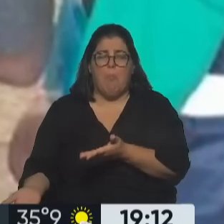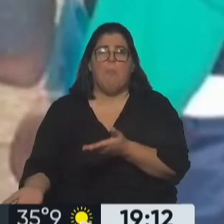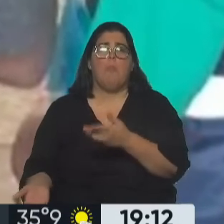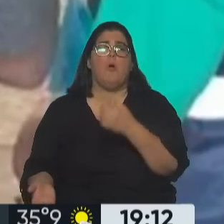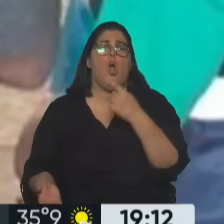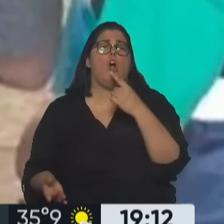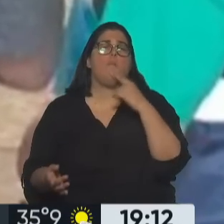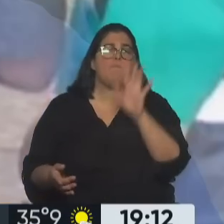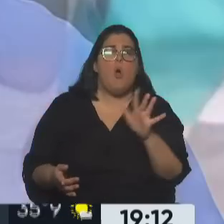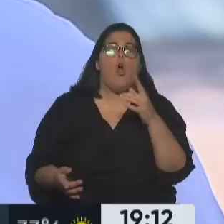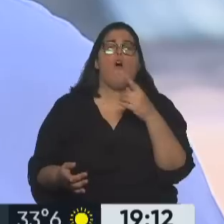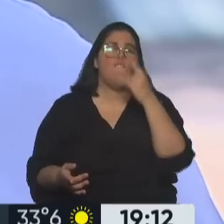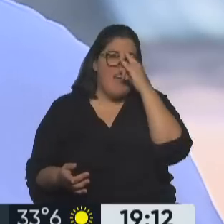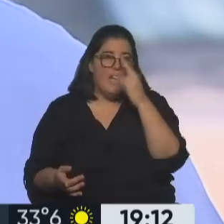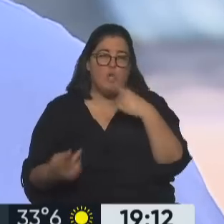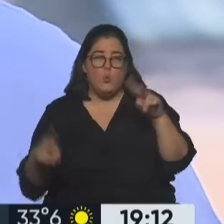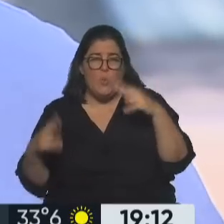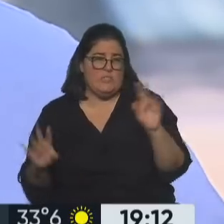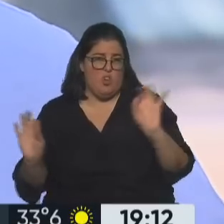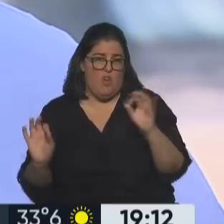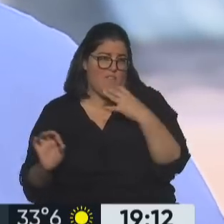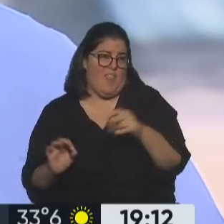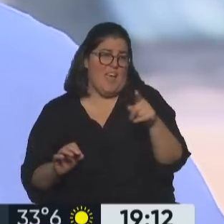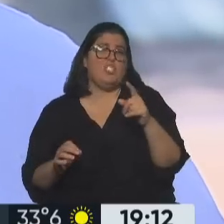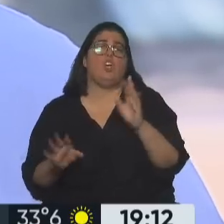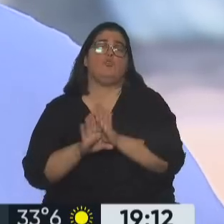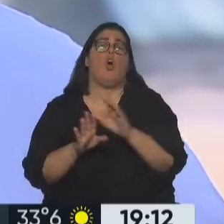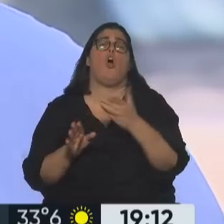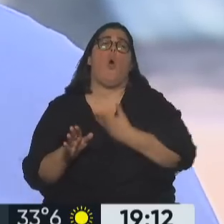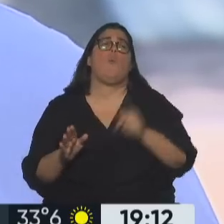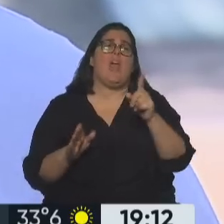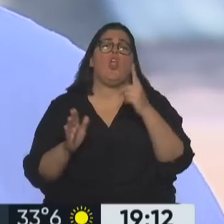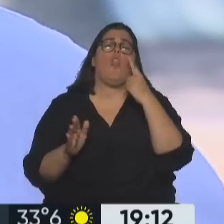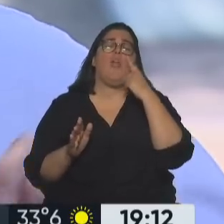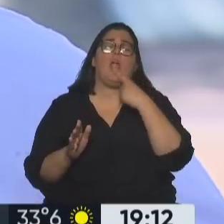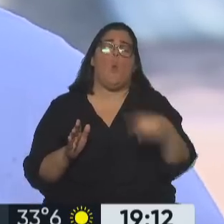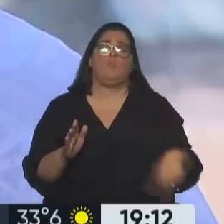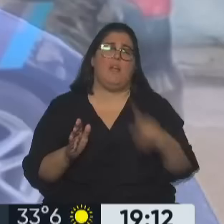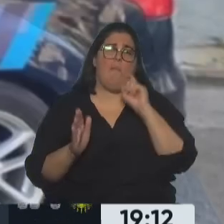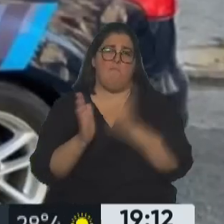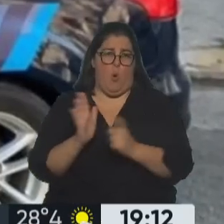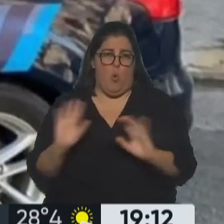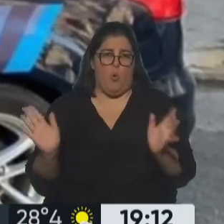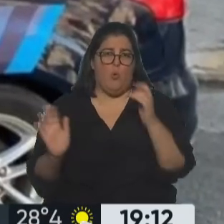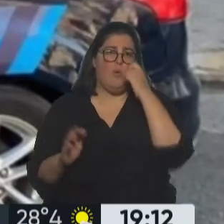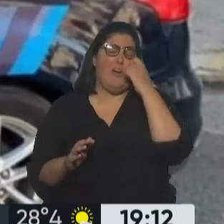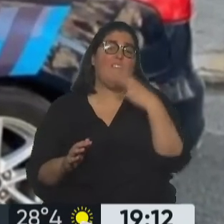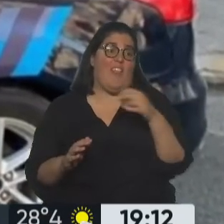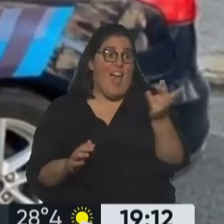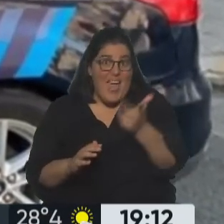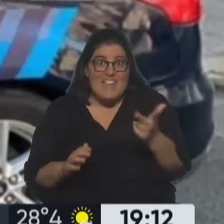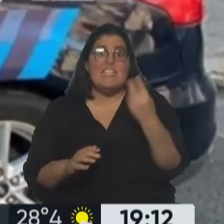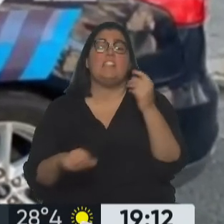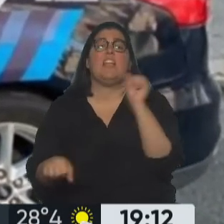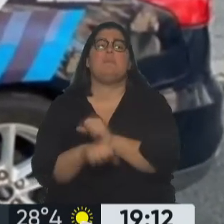falsos turistas cuando claramente son desertores pero lo que se quedó establecido es que fueron arrestadas por ser mujeres por estar